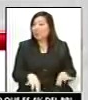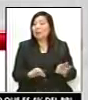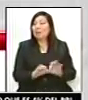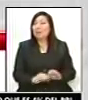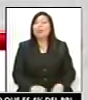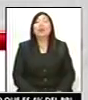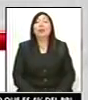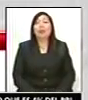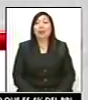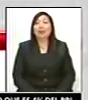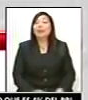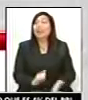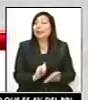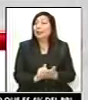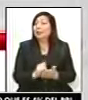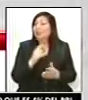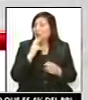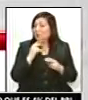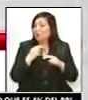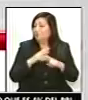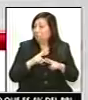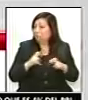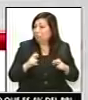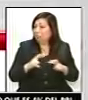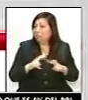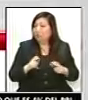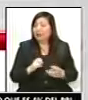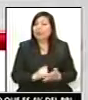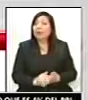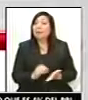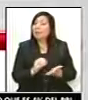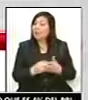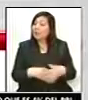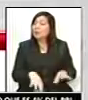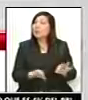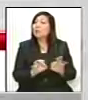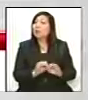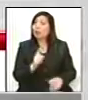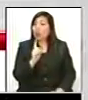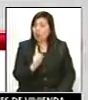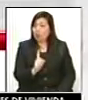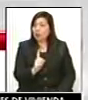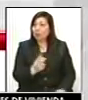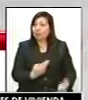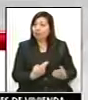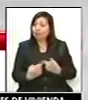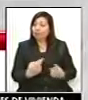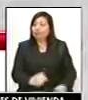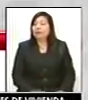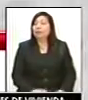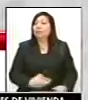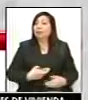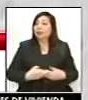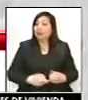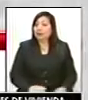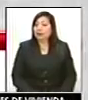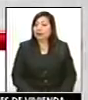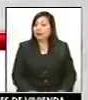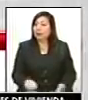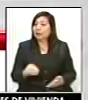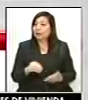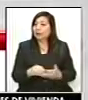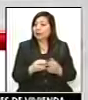De la investigación realizada se han advertido los siguientes hechos relevantes. 1. Irregularidades en el procedimiento de